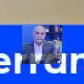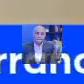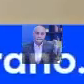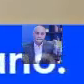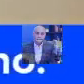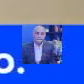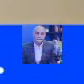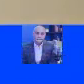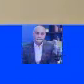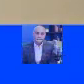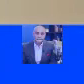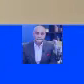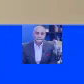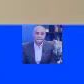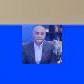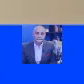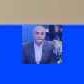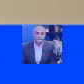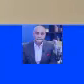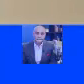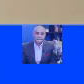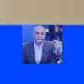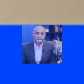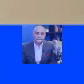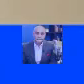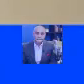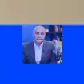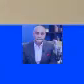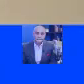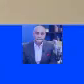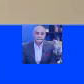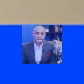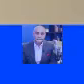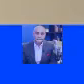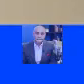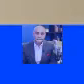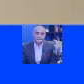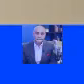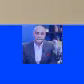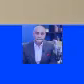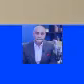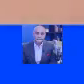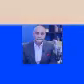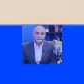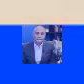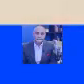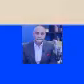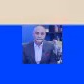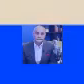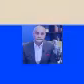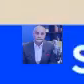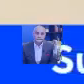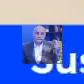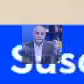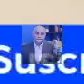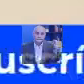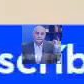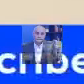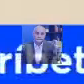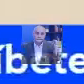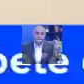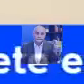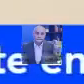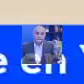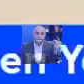y porque sabían todo lo que habían hecho, tenían información. Y no tenían autoridad moral. Hoy lo dijo el presidente en la mañanera, sin